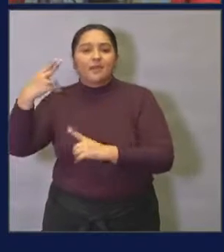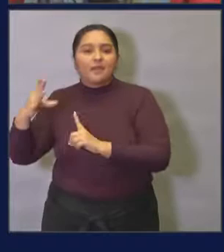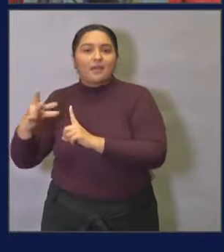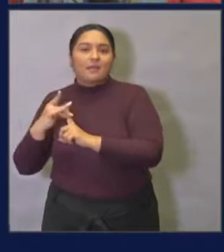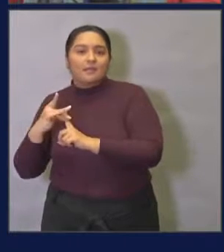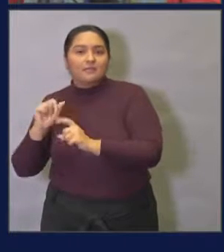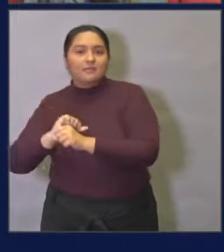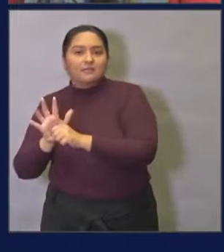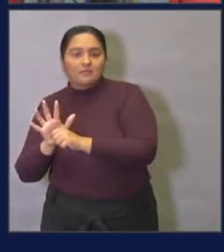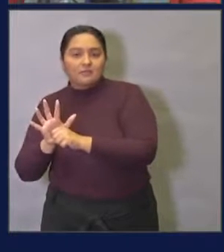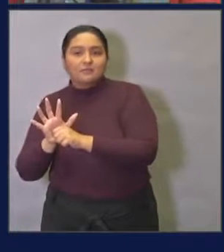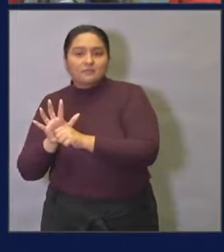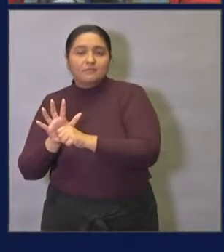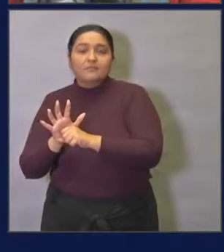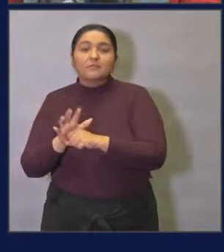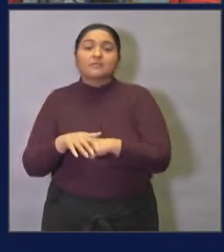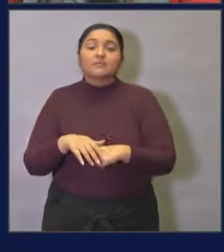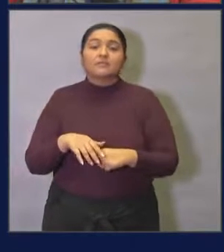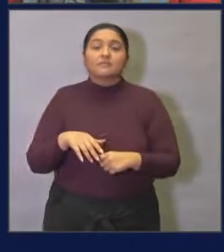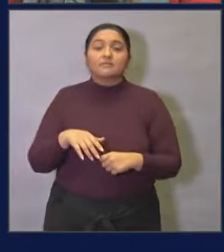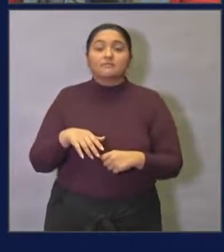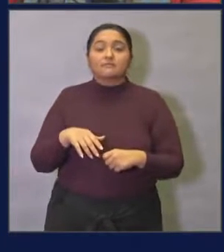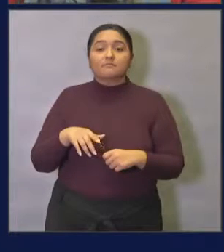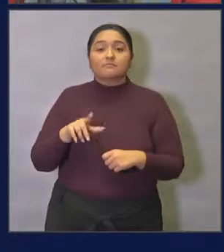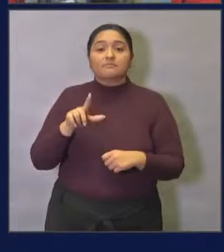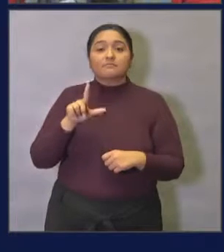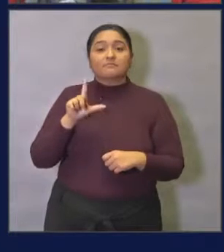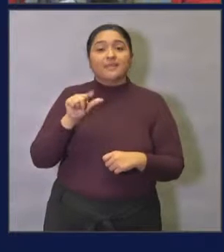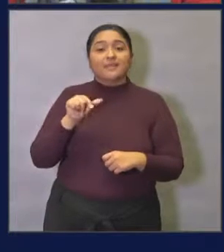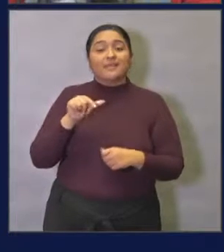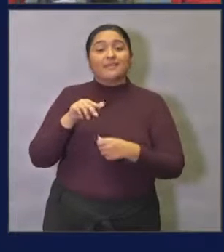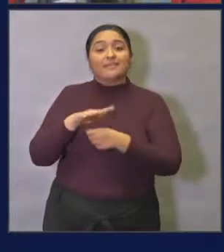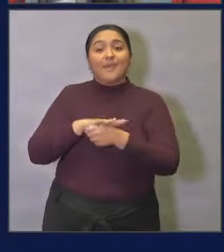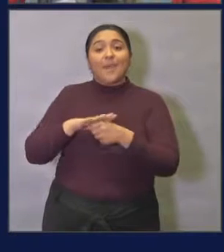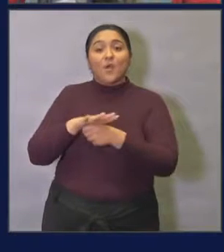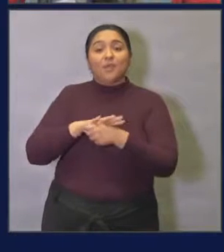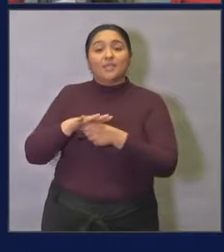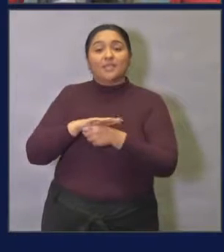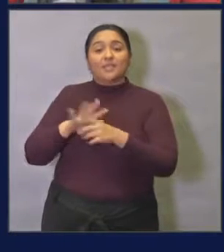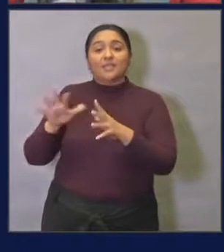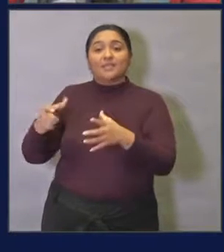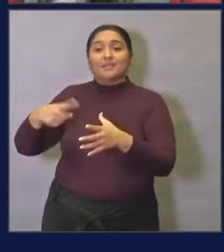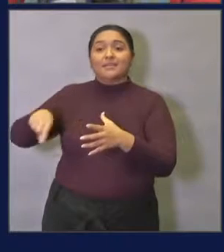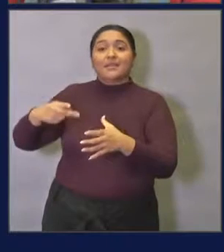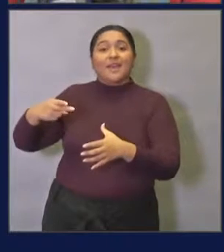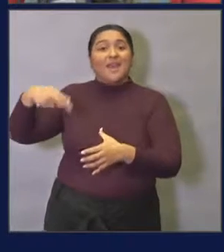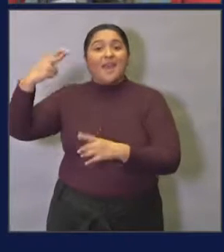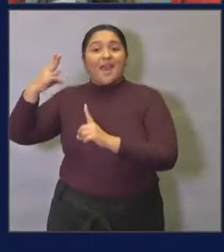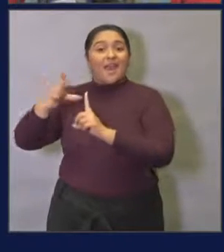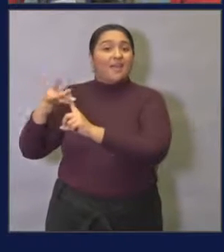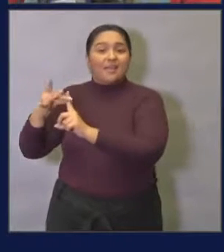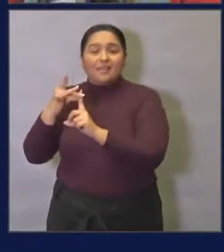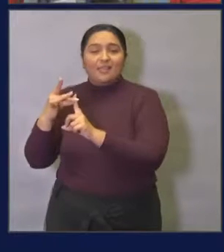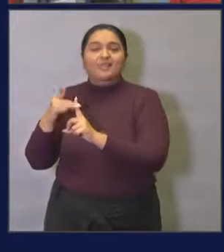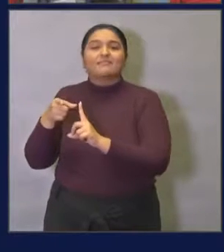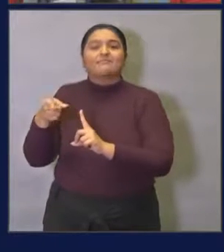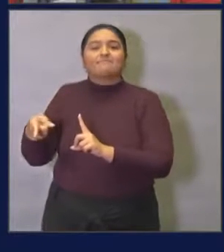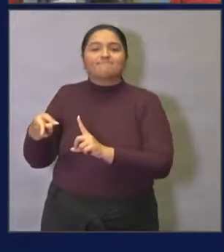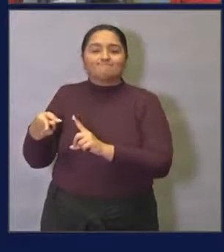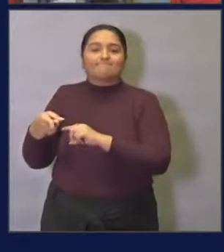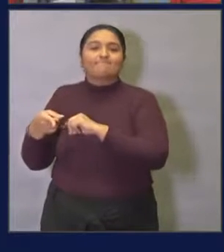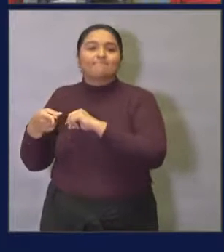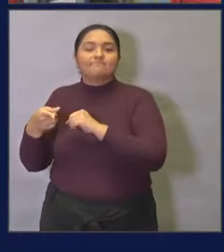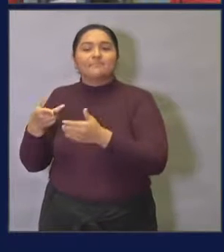que viven en las áreas del condado con las tasas más altas de casos son también las mismas personas que viven en comunidades con